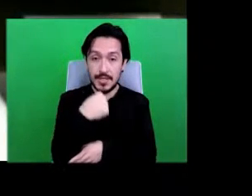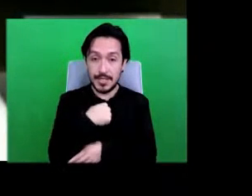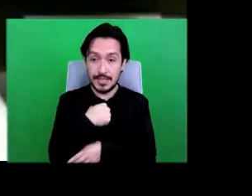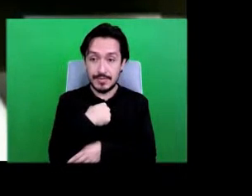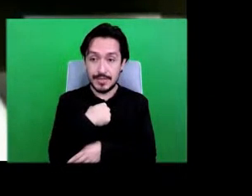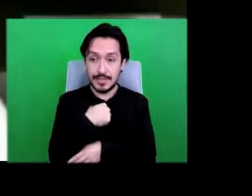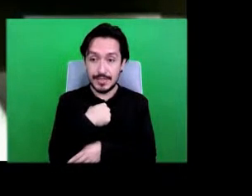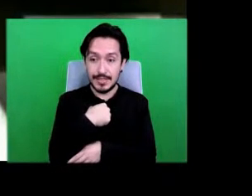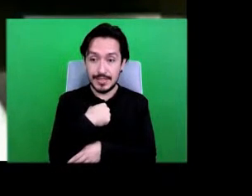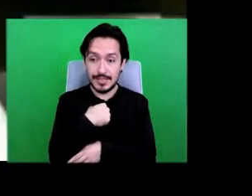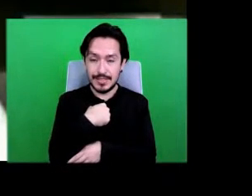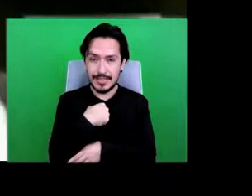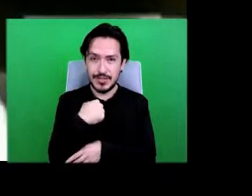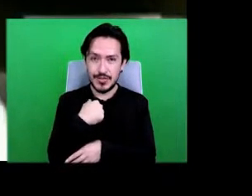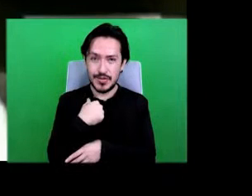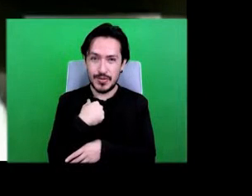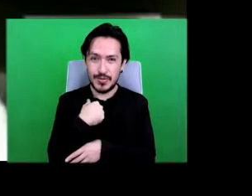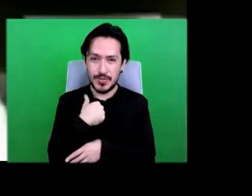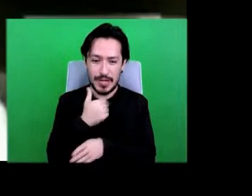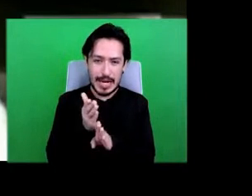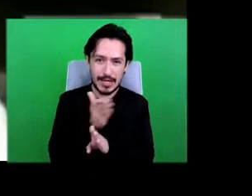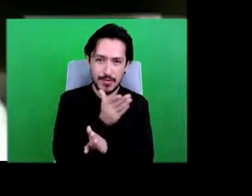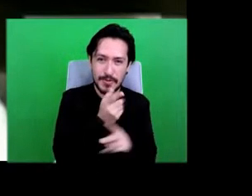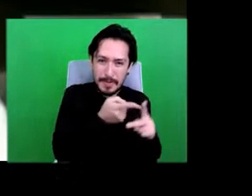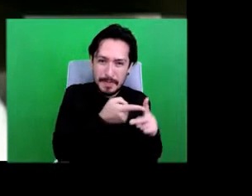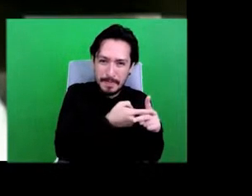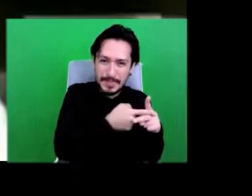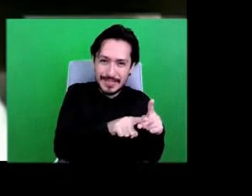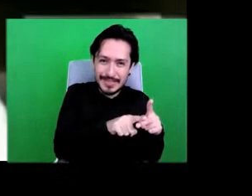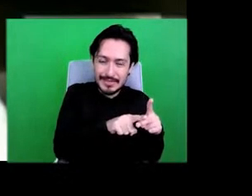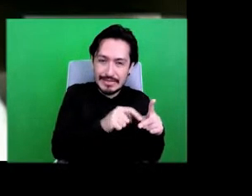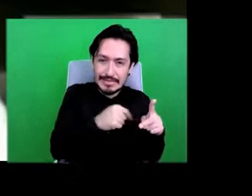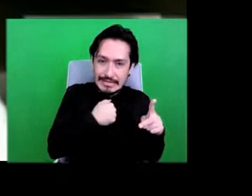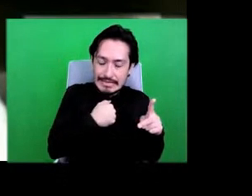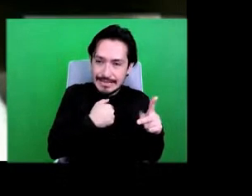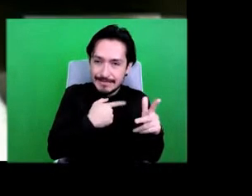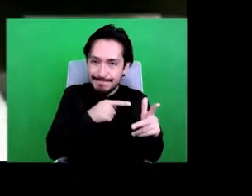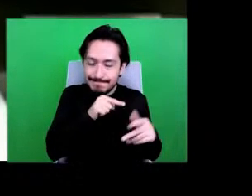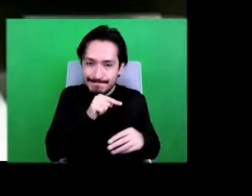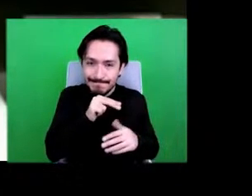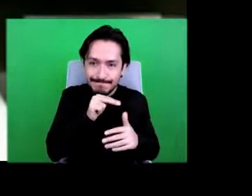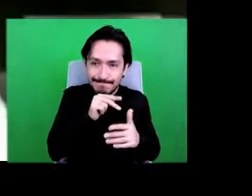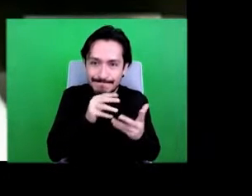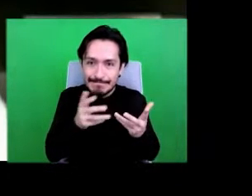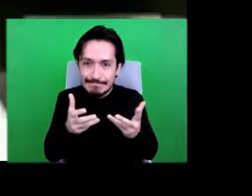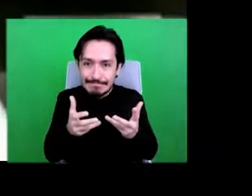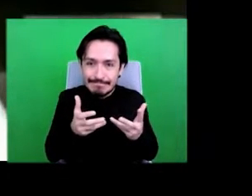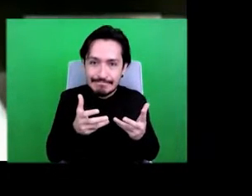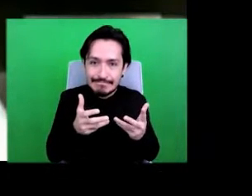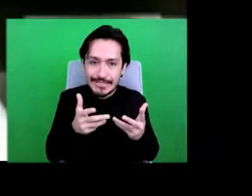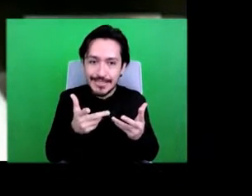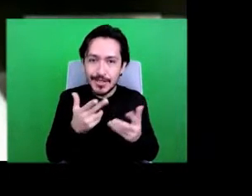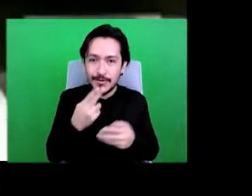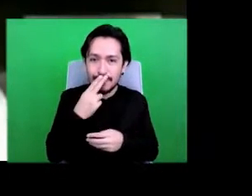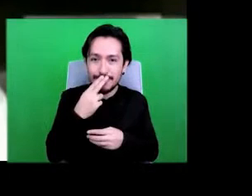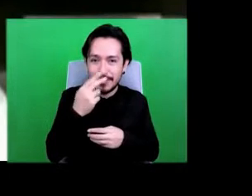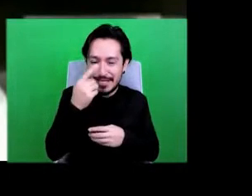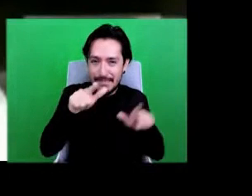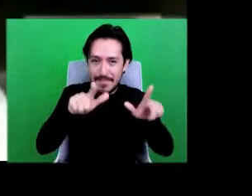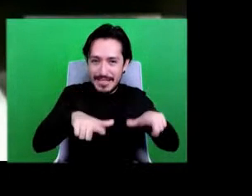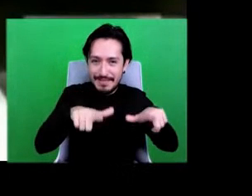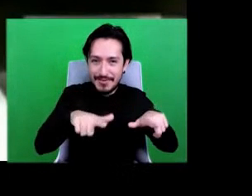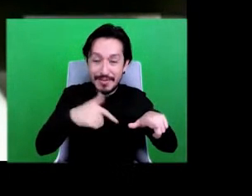de inseguridad al inicio de la utilización de la plataforma, porque no estaba segura por dónde irme, pero